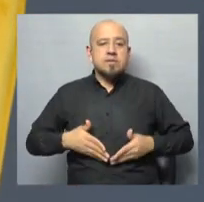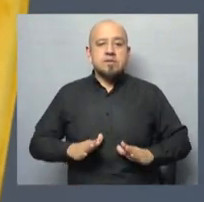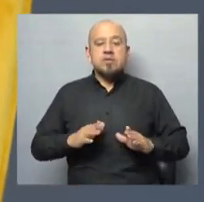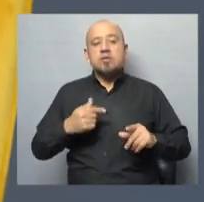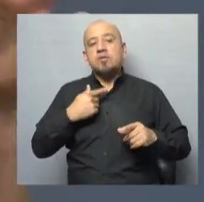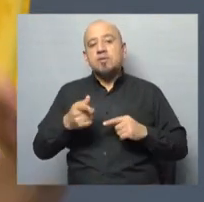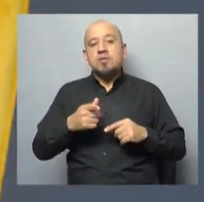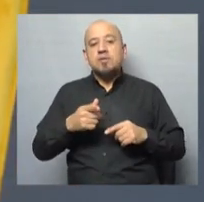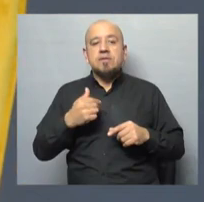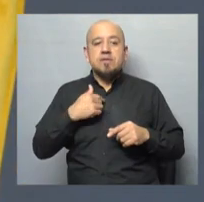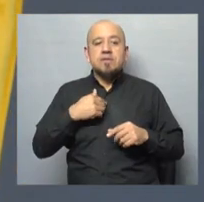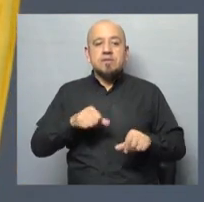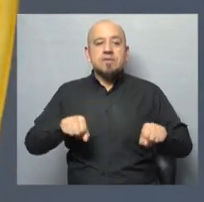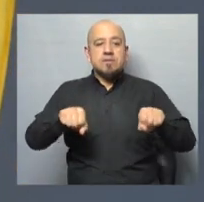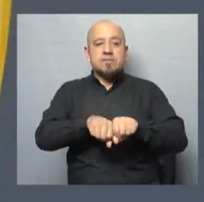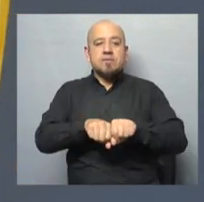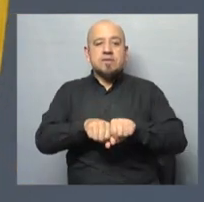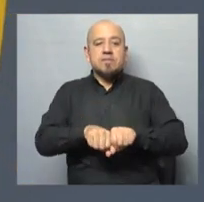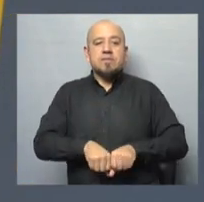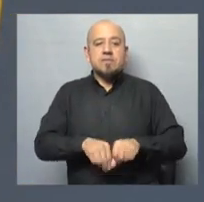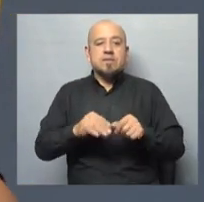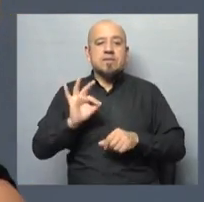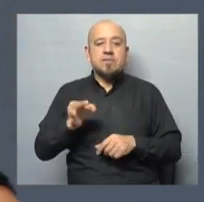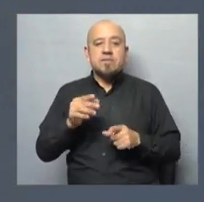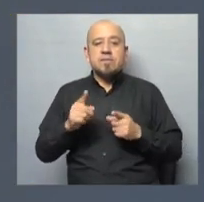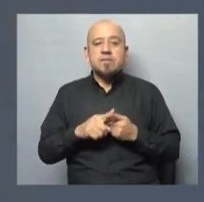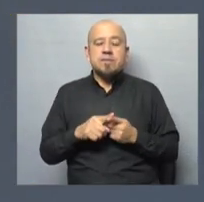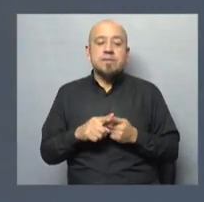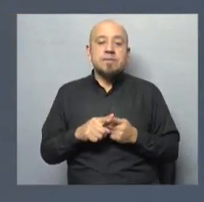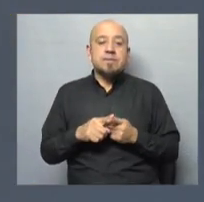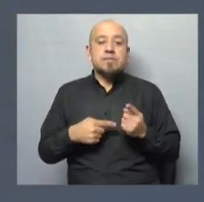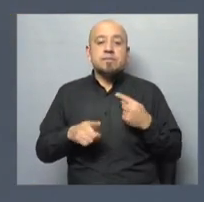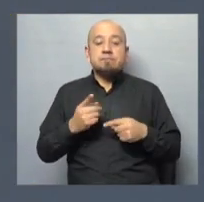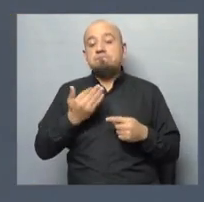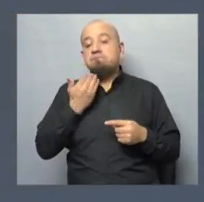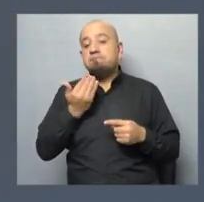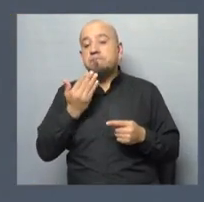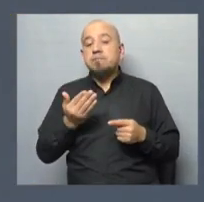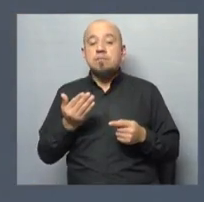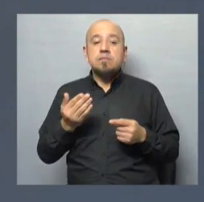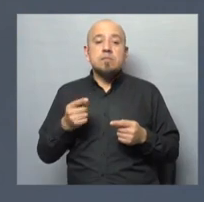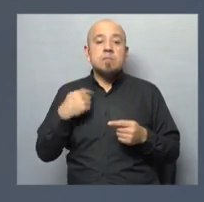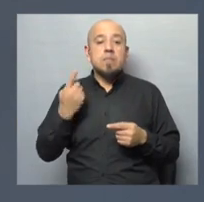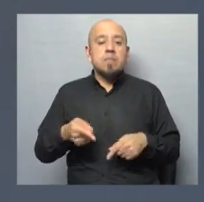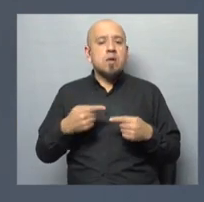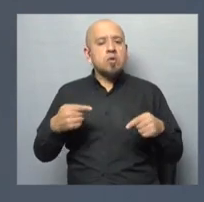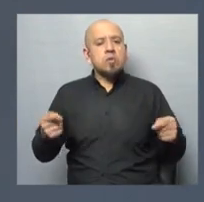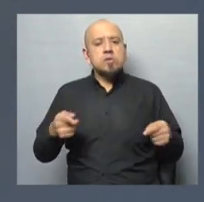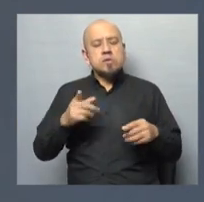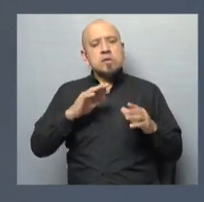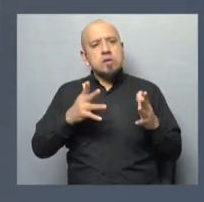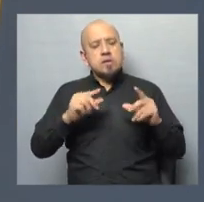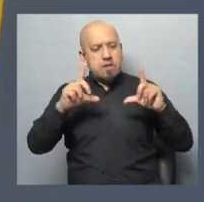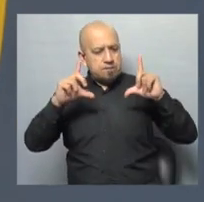con mi prima la forma que como una hermana y no sé y otra cosa que me gustó de la foto es